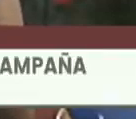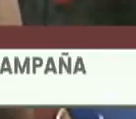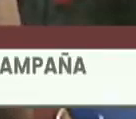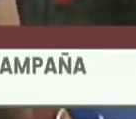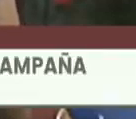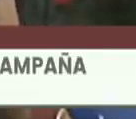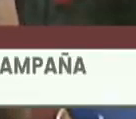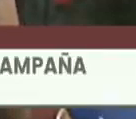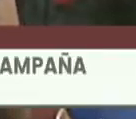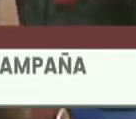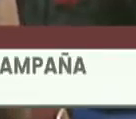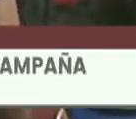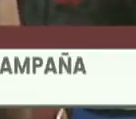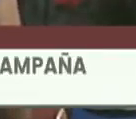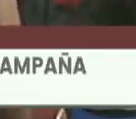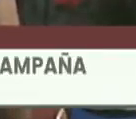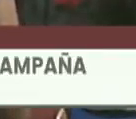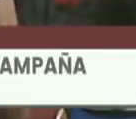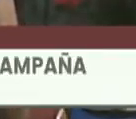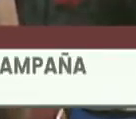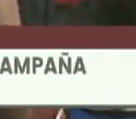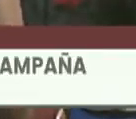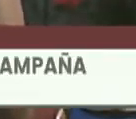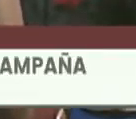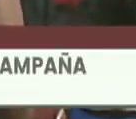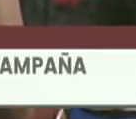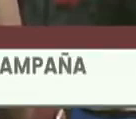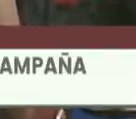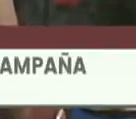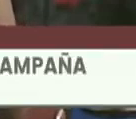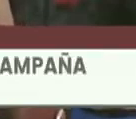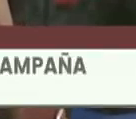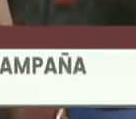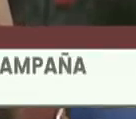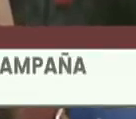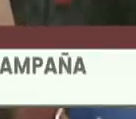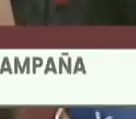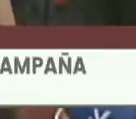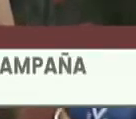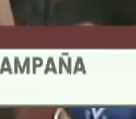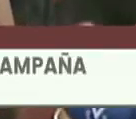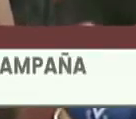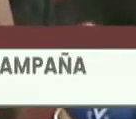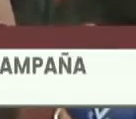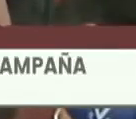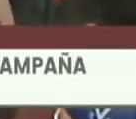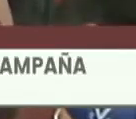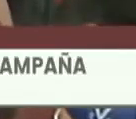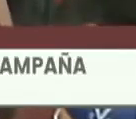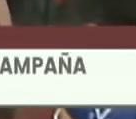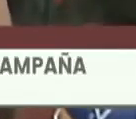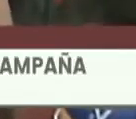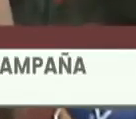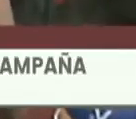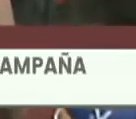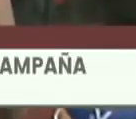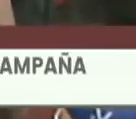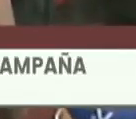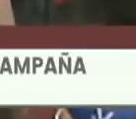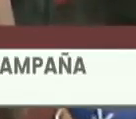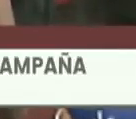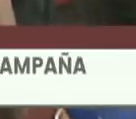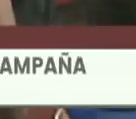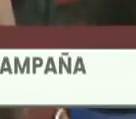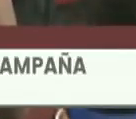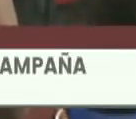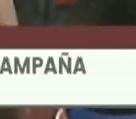de entrevistar a varios candidatos de la oposición y ellos aseguraban que el único camino es el voto. En esta